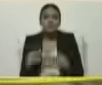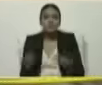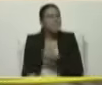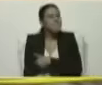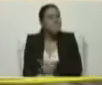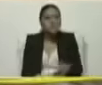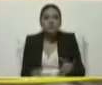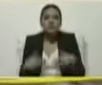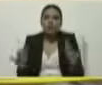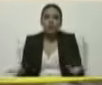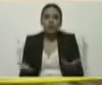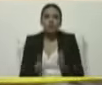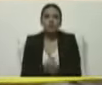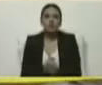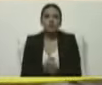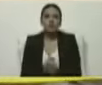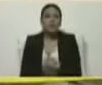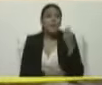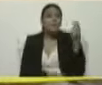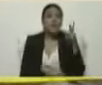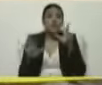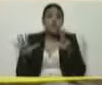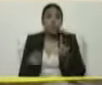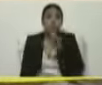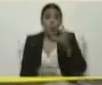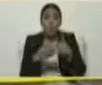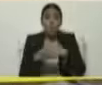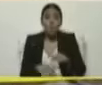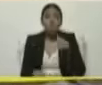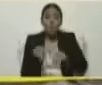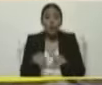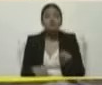millones. El 28 de julio hay unas elecciones.